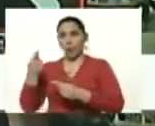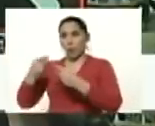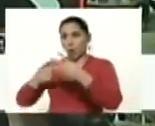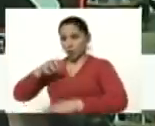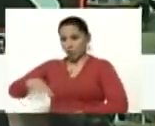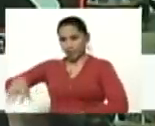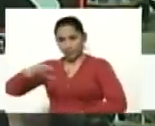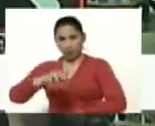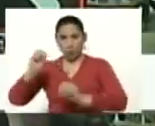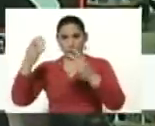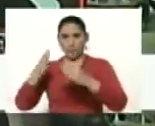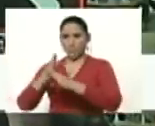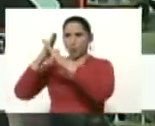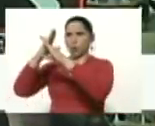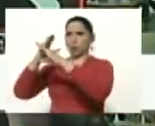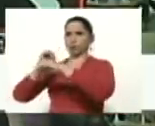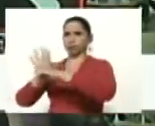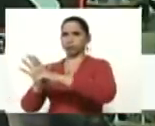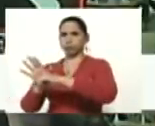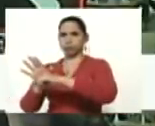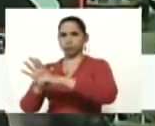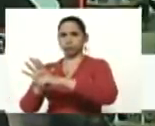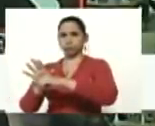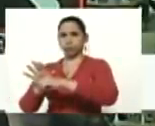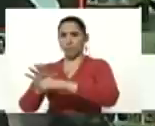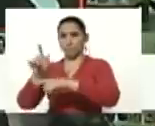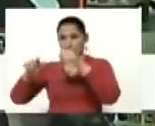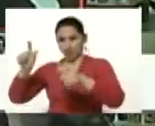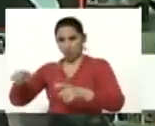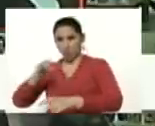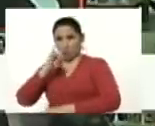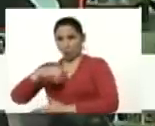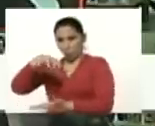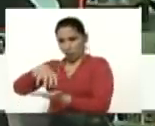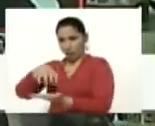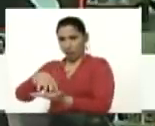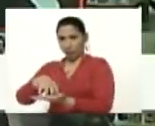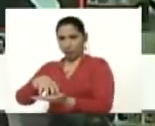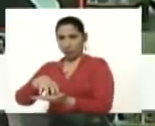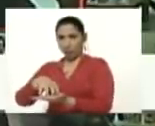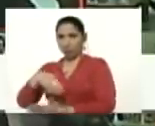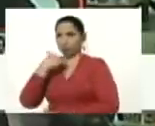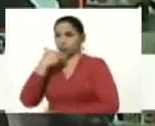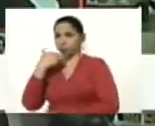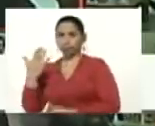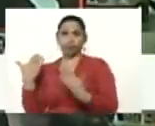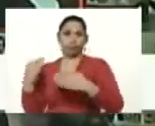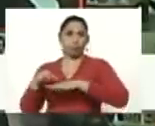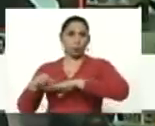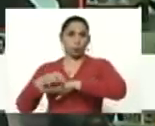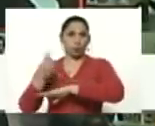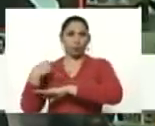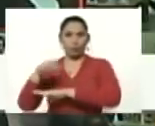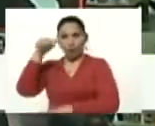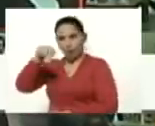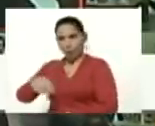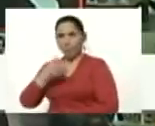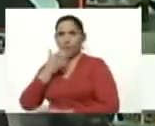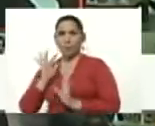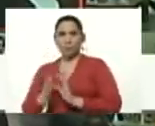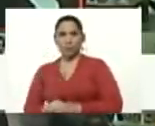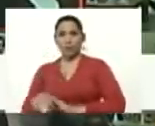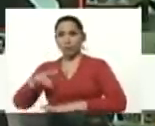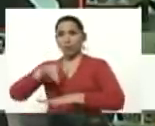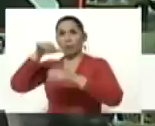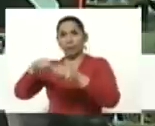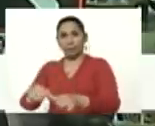logrado, detener el coronavirus y que los zulianos y las zulianas puedan entrar pronto desde los municipios que tienen hoy el toque